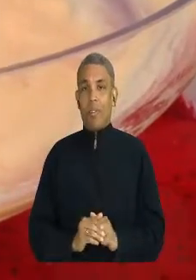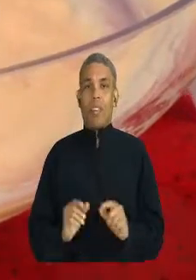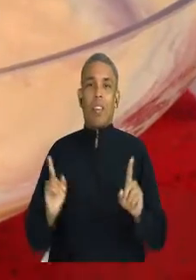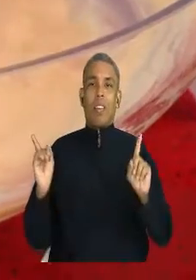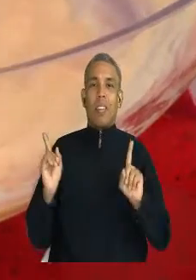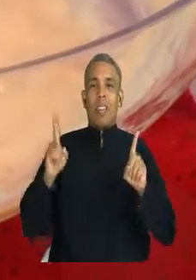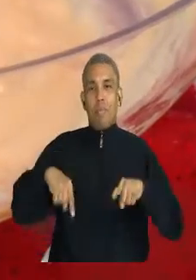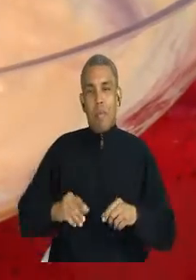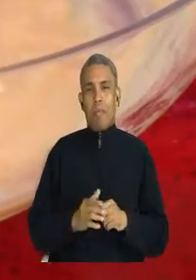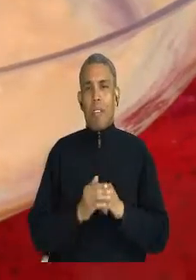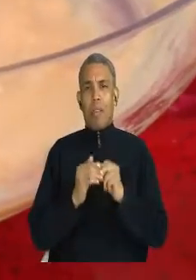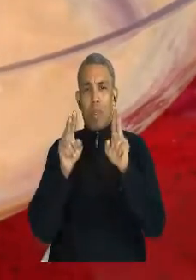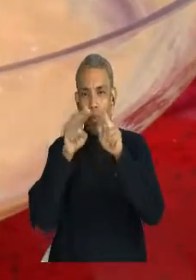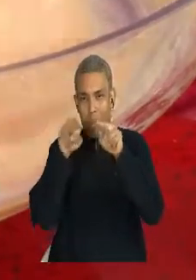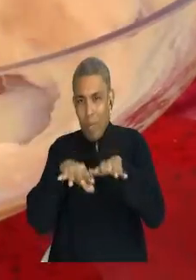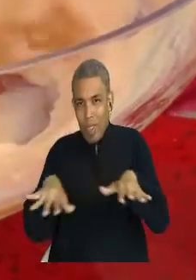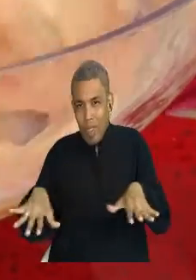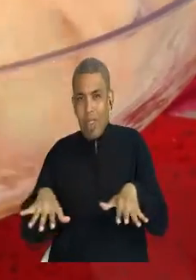a través de